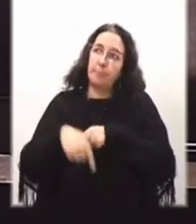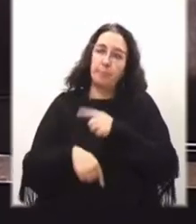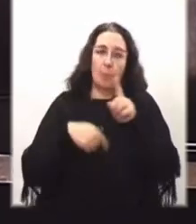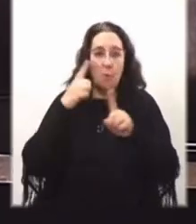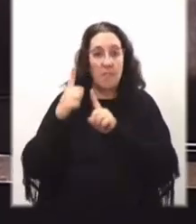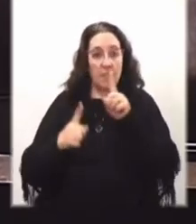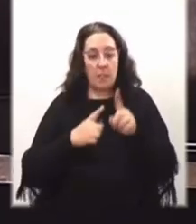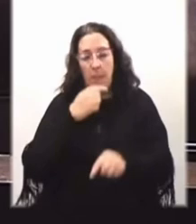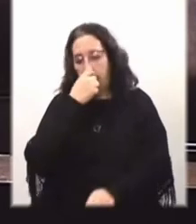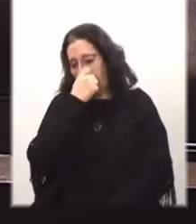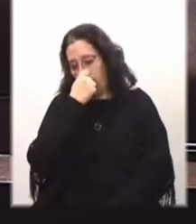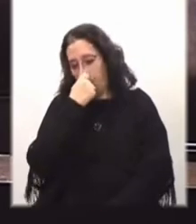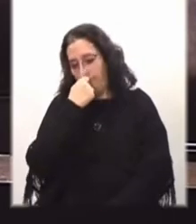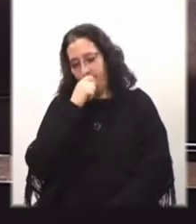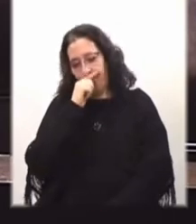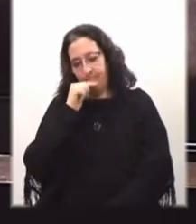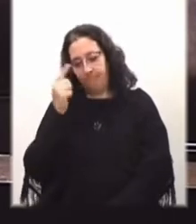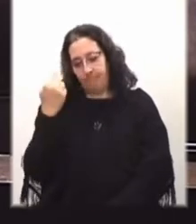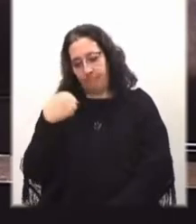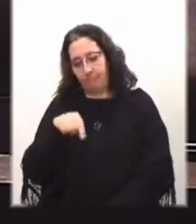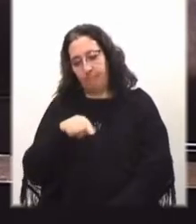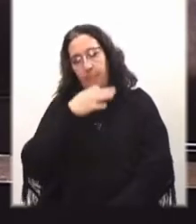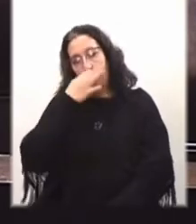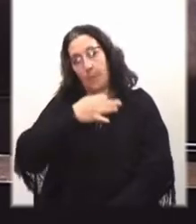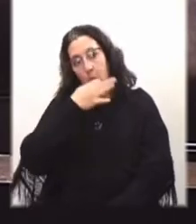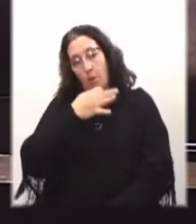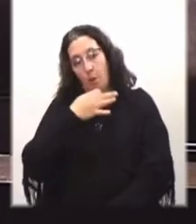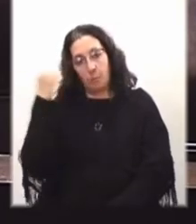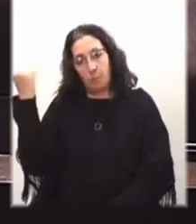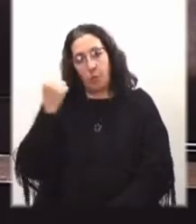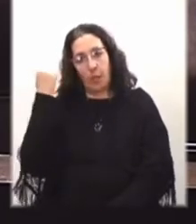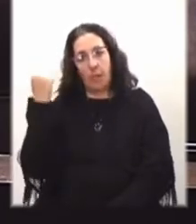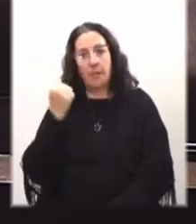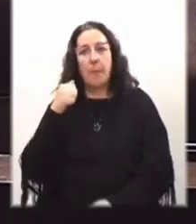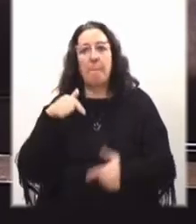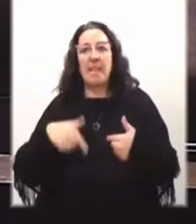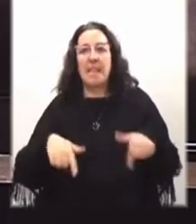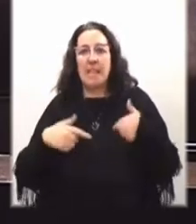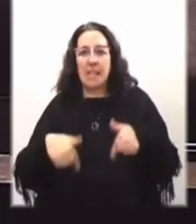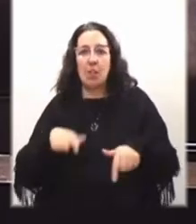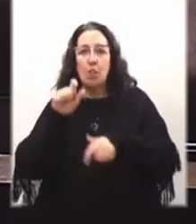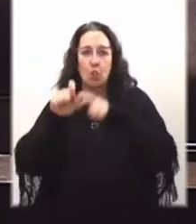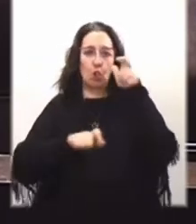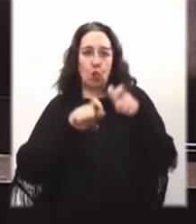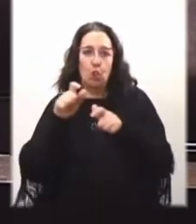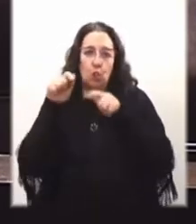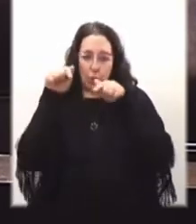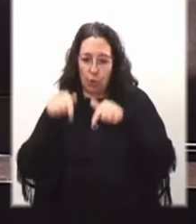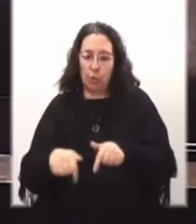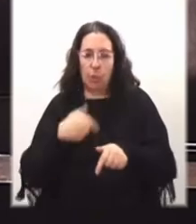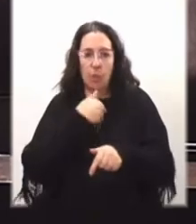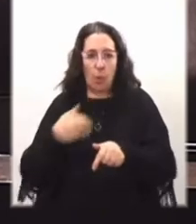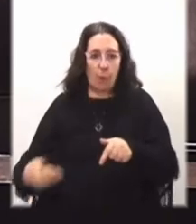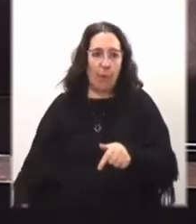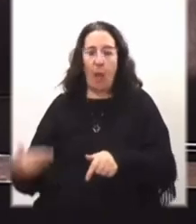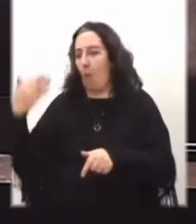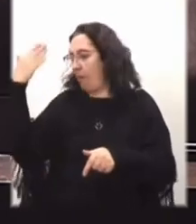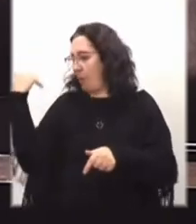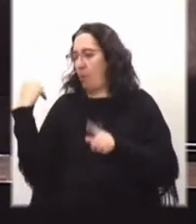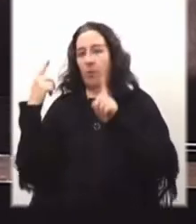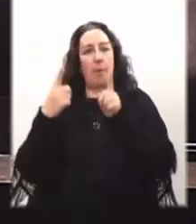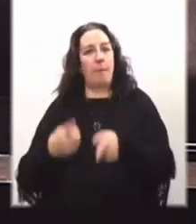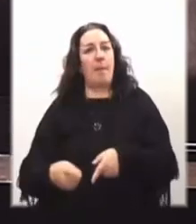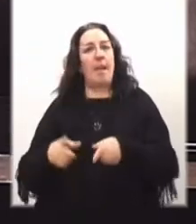que vale la pena mencionarlo. Ministros en este y en anteriores gobiernos,